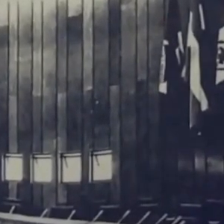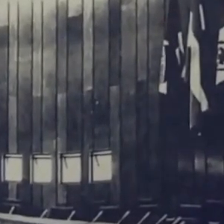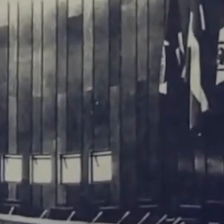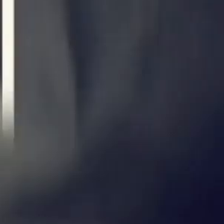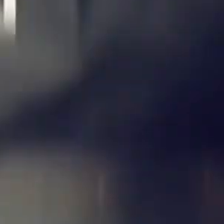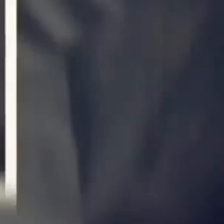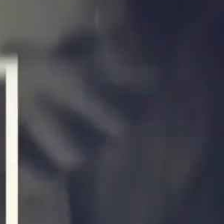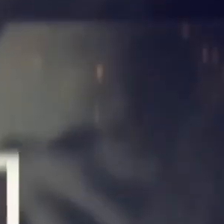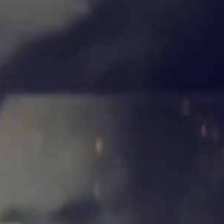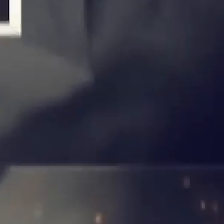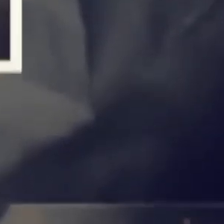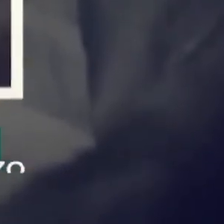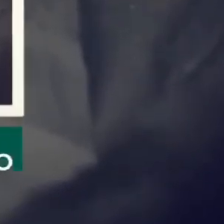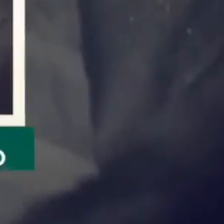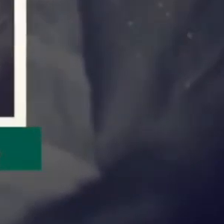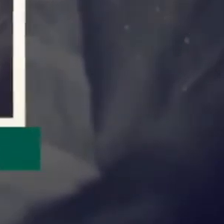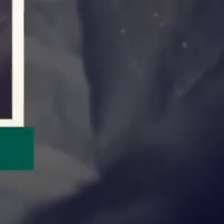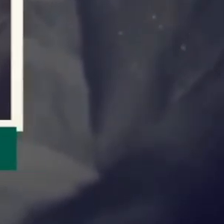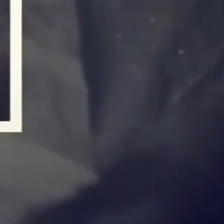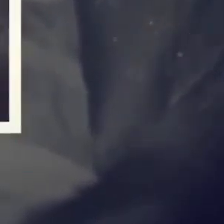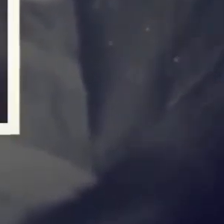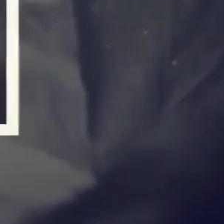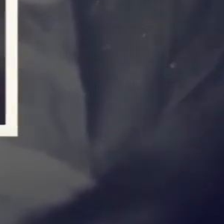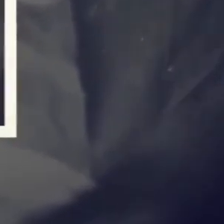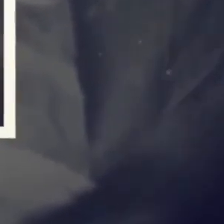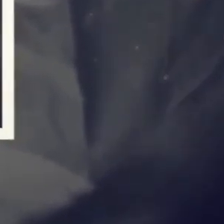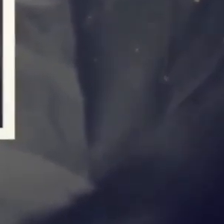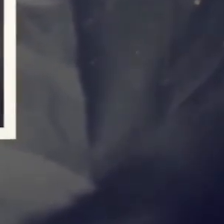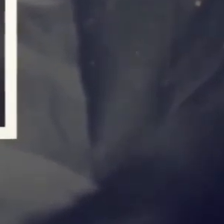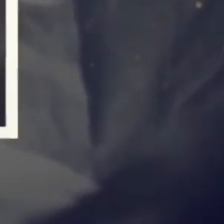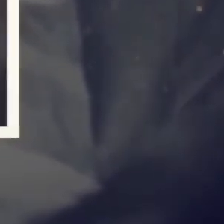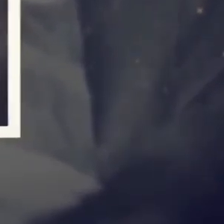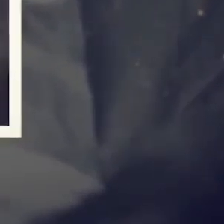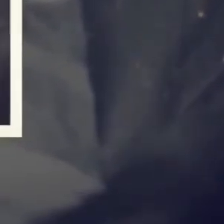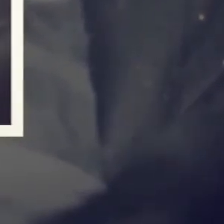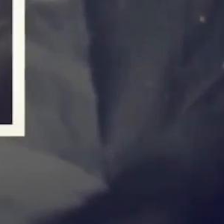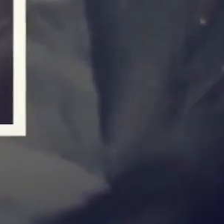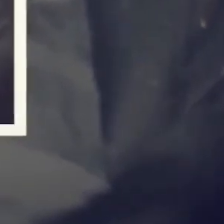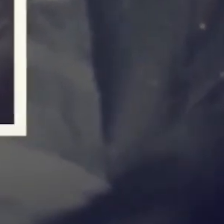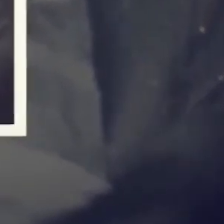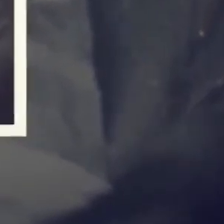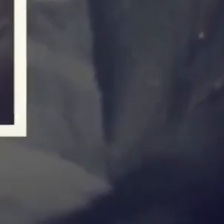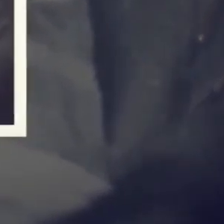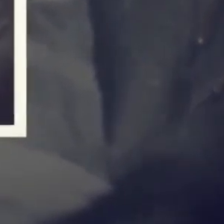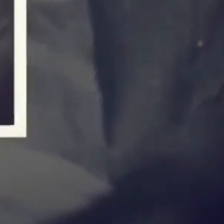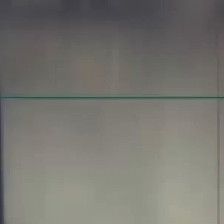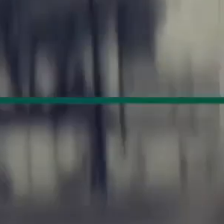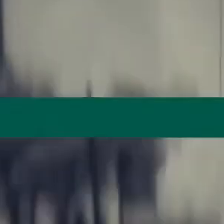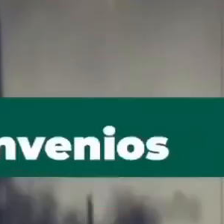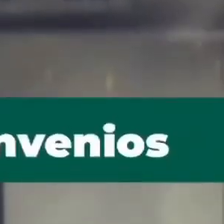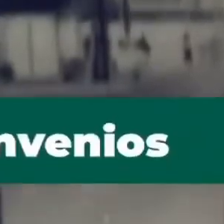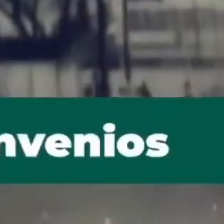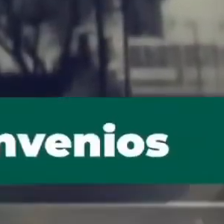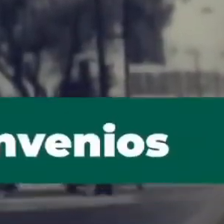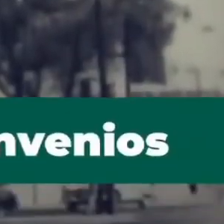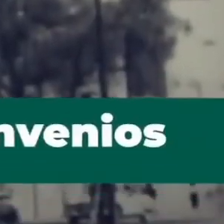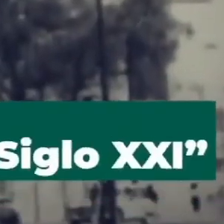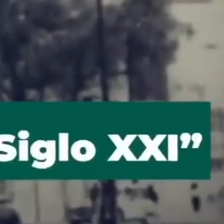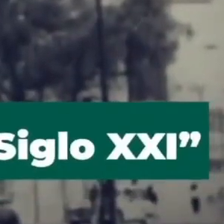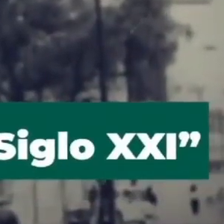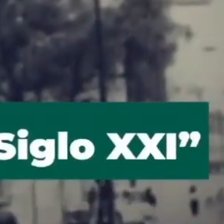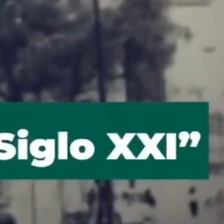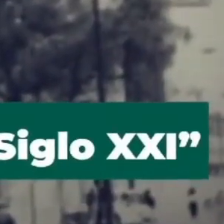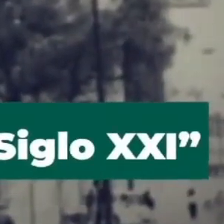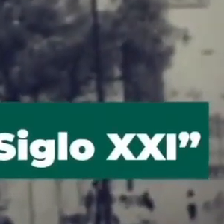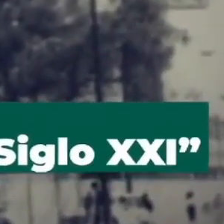presidido por esta institución. Primera cirugía mitral, reemplazo de válvula de corazón abierta en el país. Se celebran los convenios de compraventa